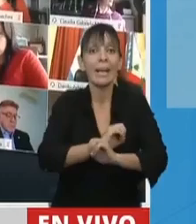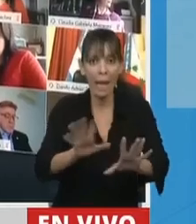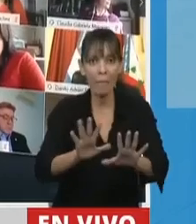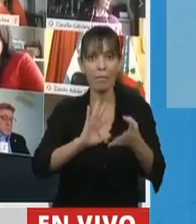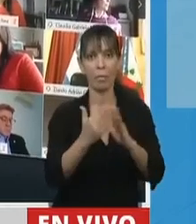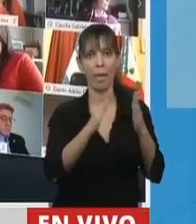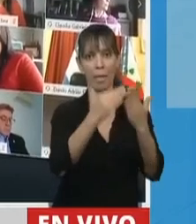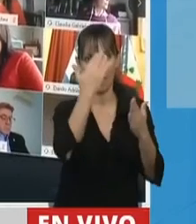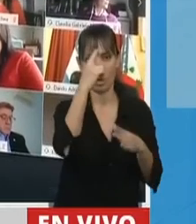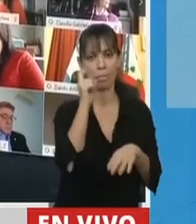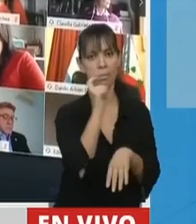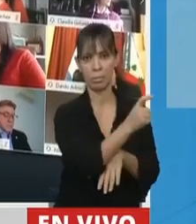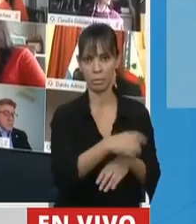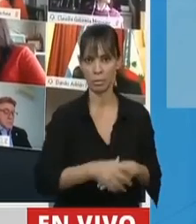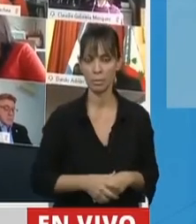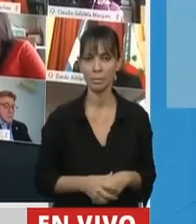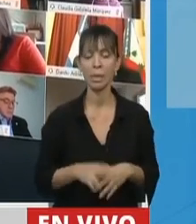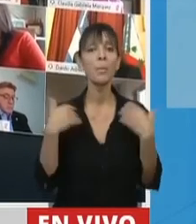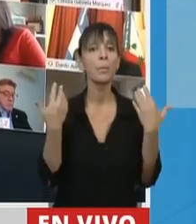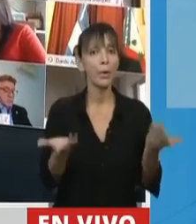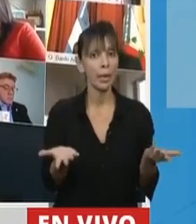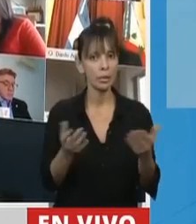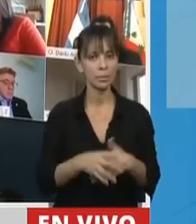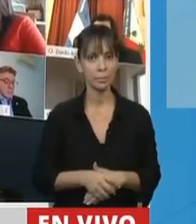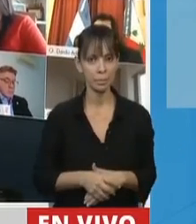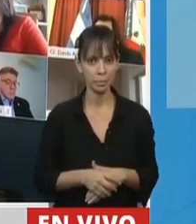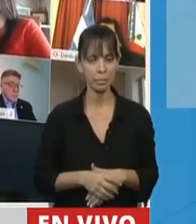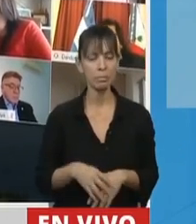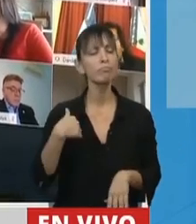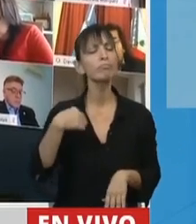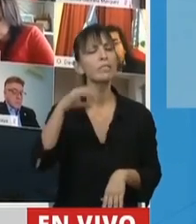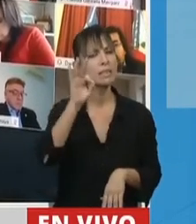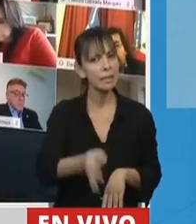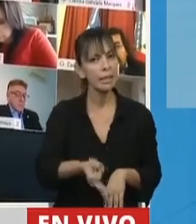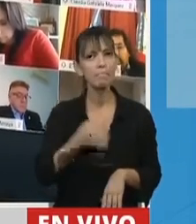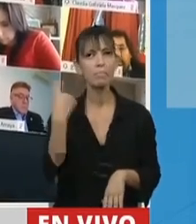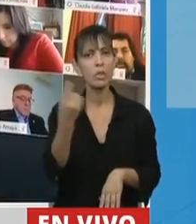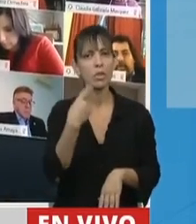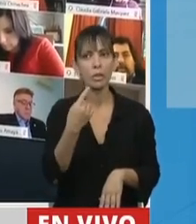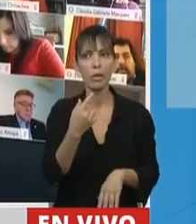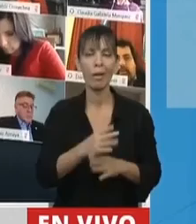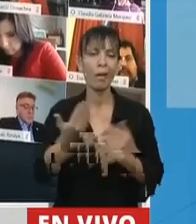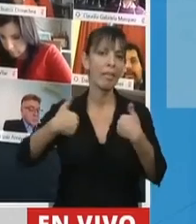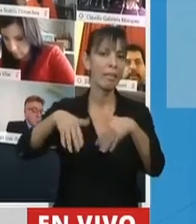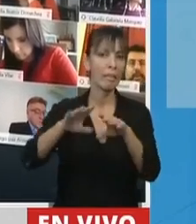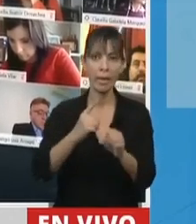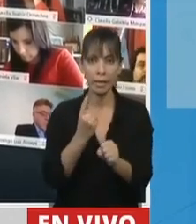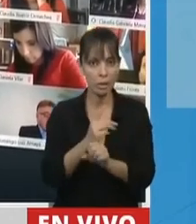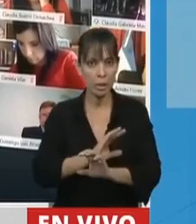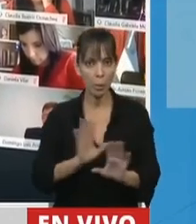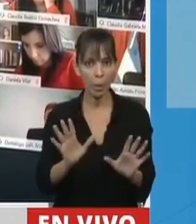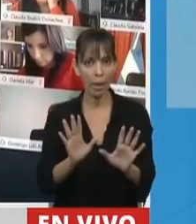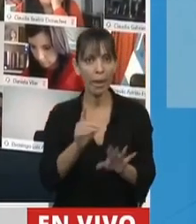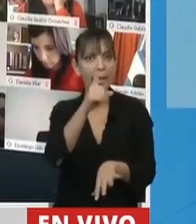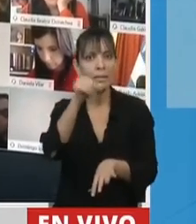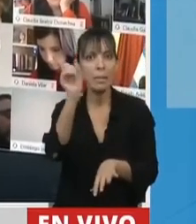inconstitucionalidad de este episodio. Por eso, señor presidente, y teniendo en cuenta que no podemos permitir que el